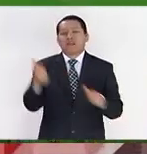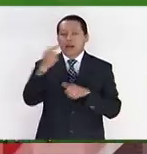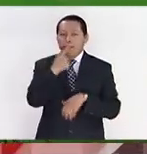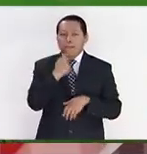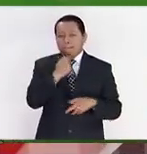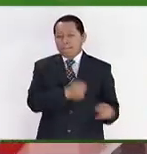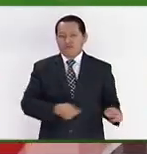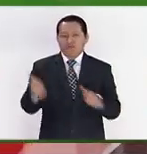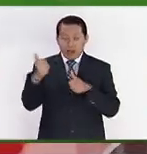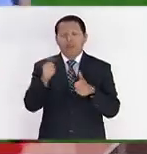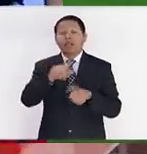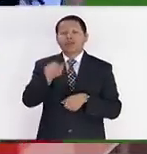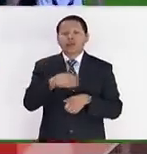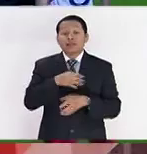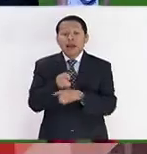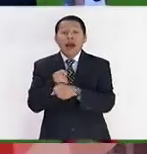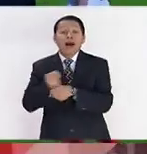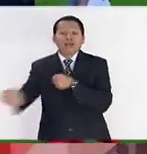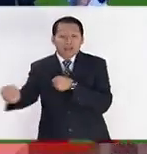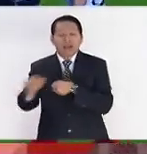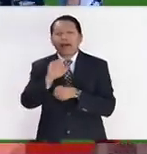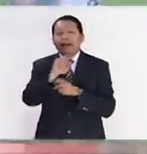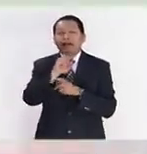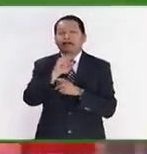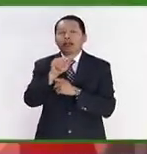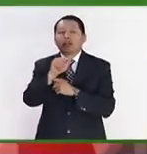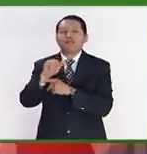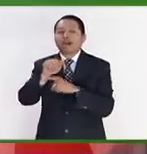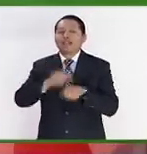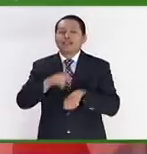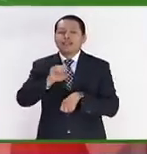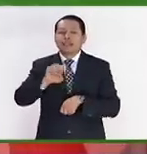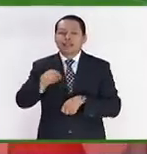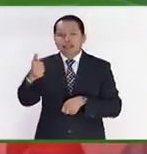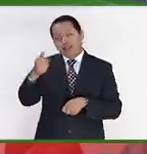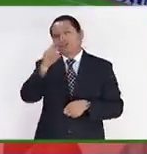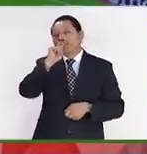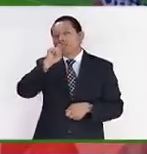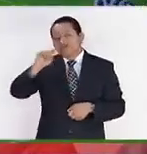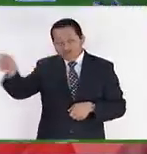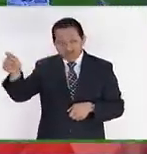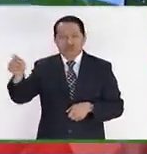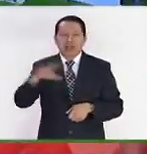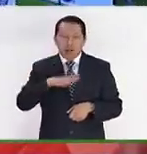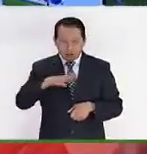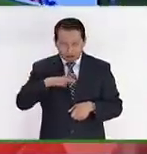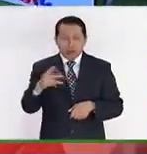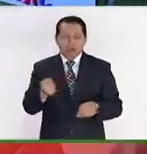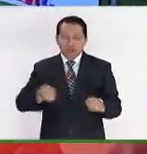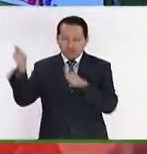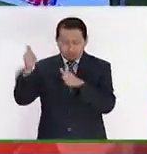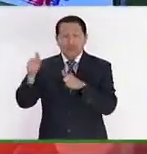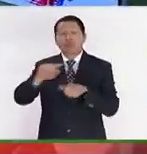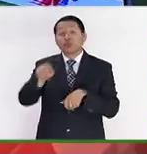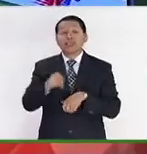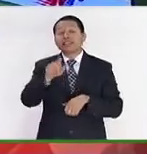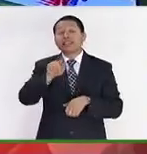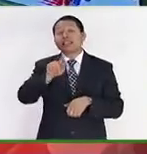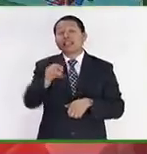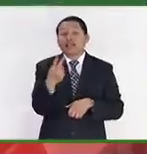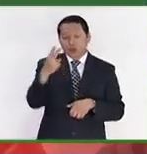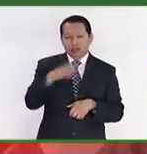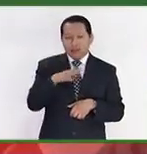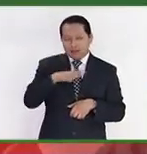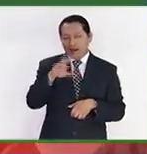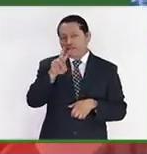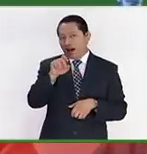Después, esta agresión por parte de Edson Álvarez al 66, se va expulsado. Posteriormente, al 72, venía Ener